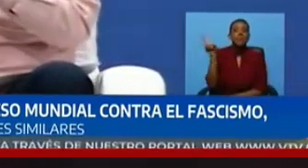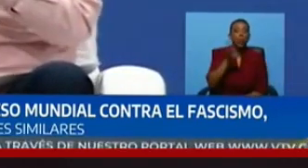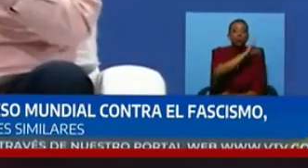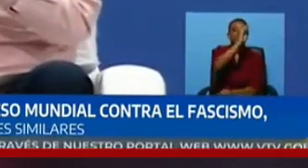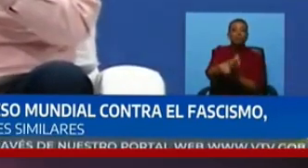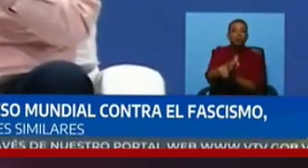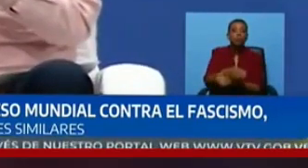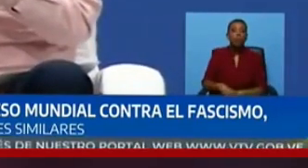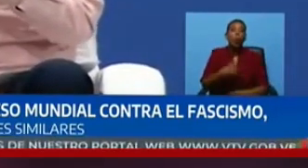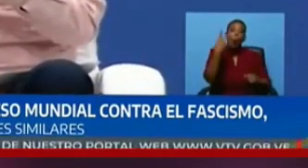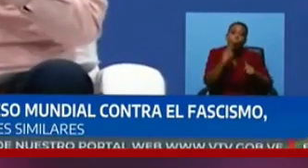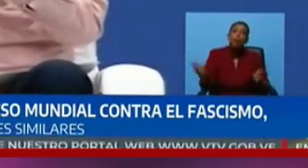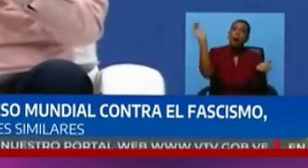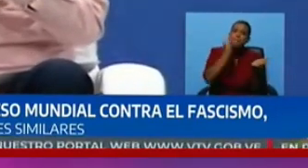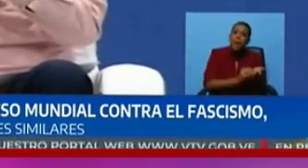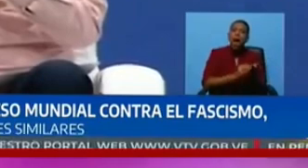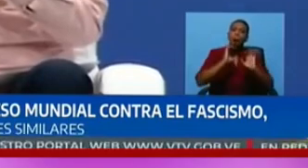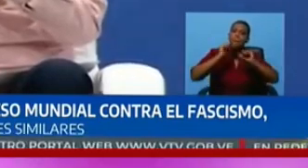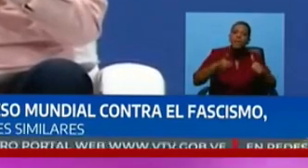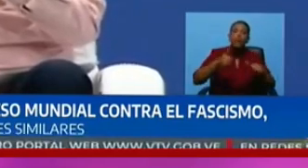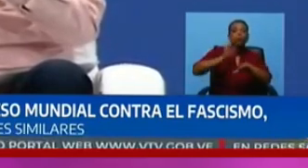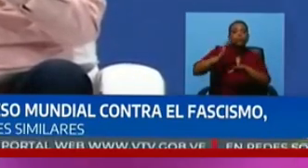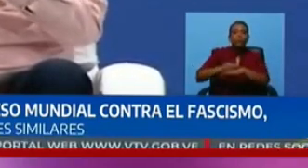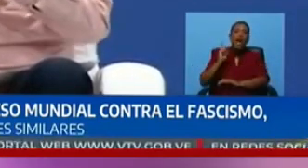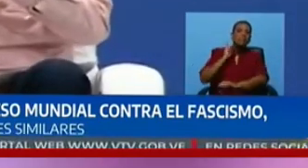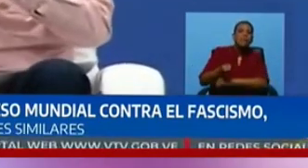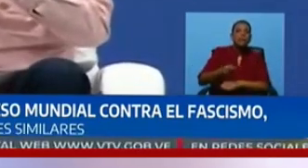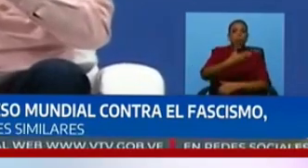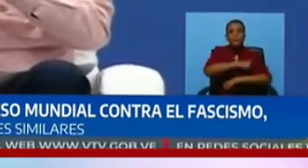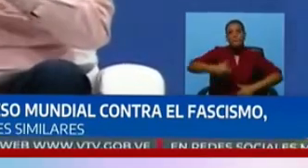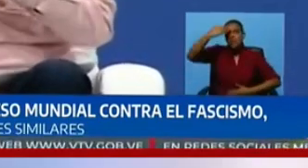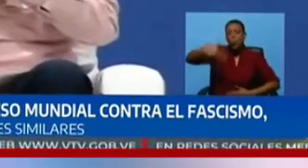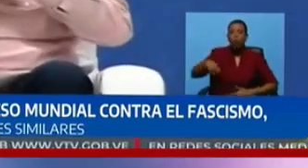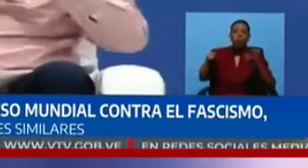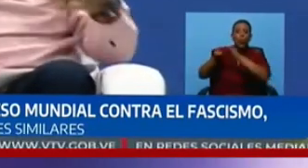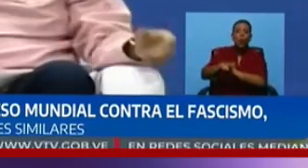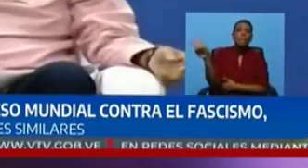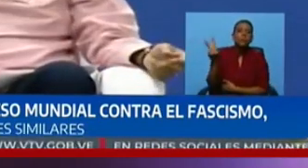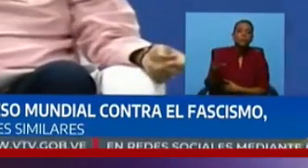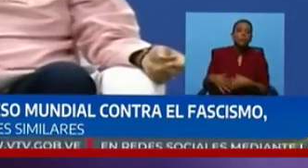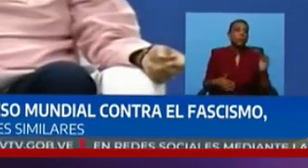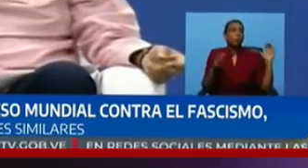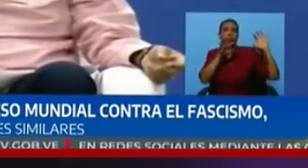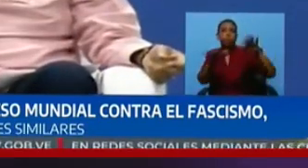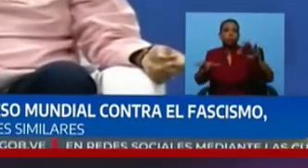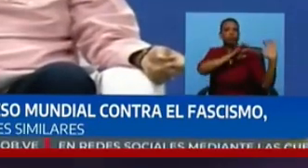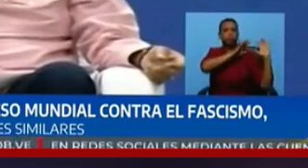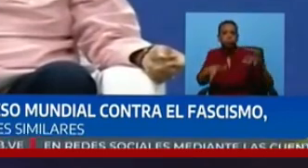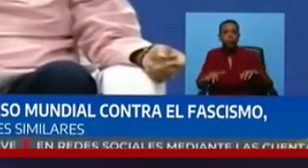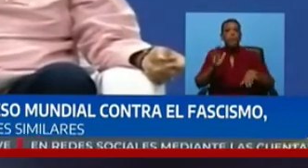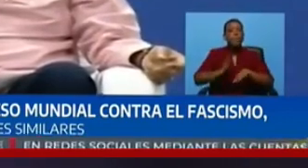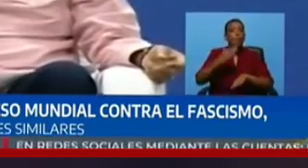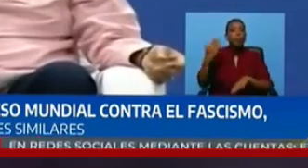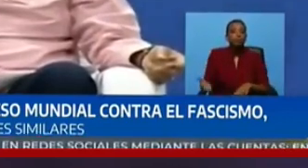es una violencia, un odio. Las redes sociales están ayudando mucho a la manipulación de las emociones. Mucha gente